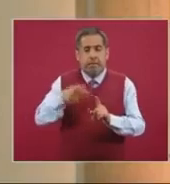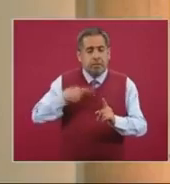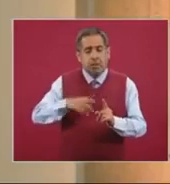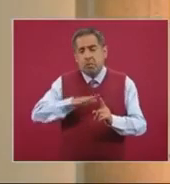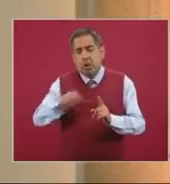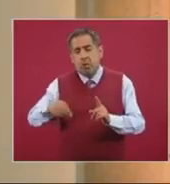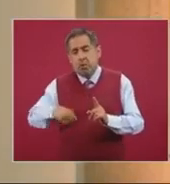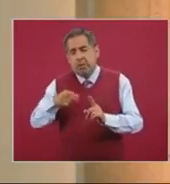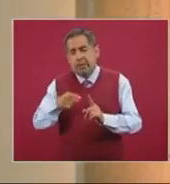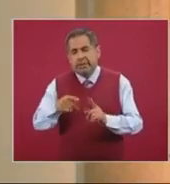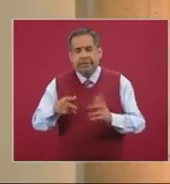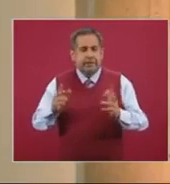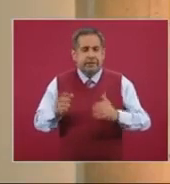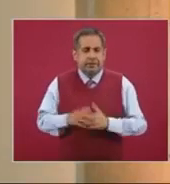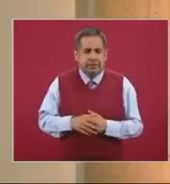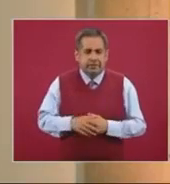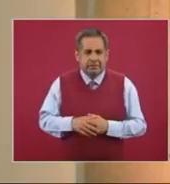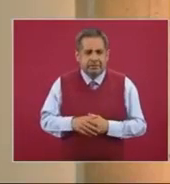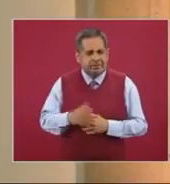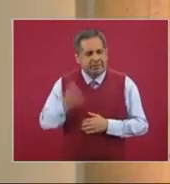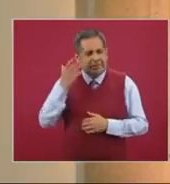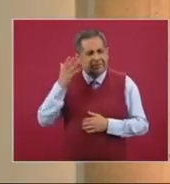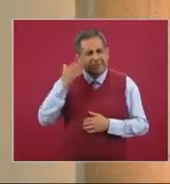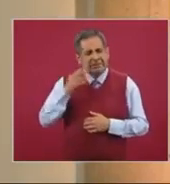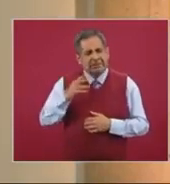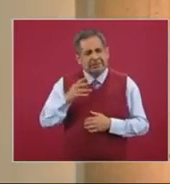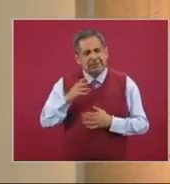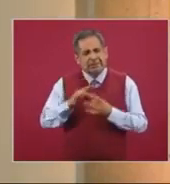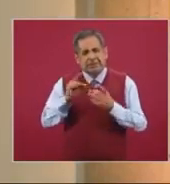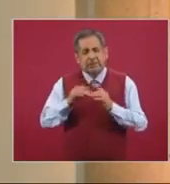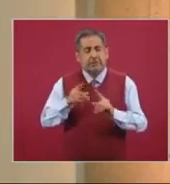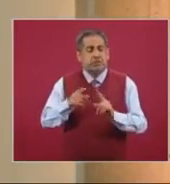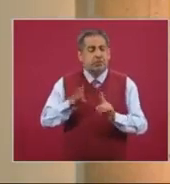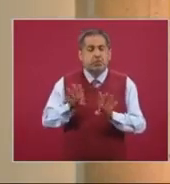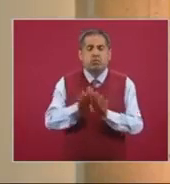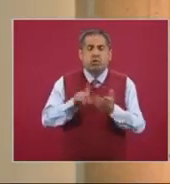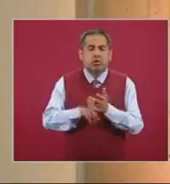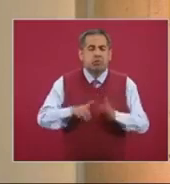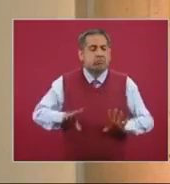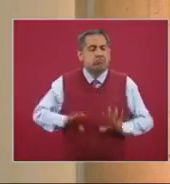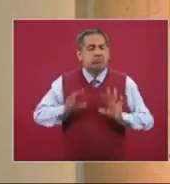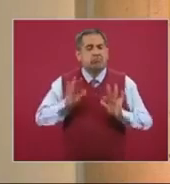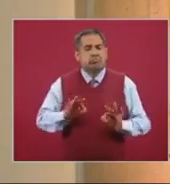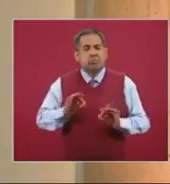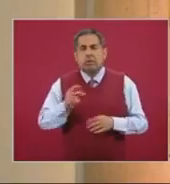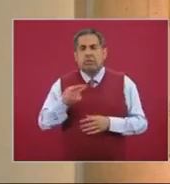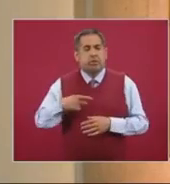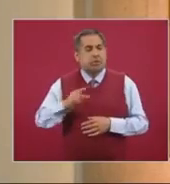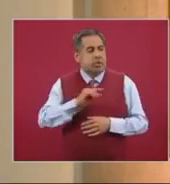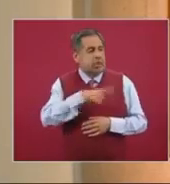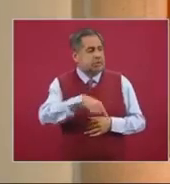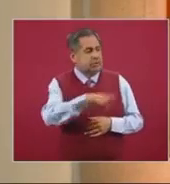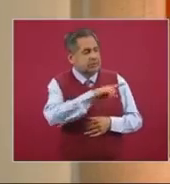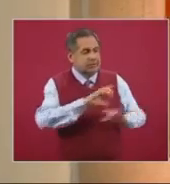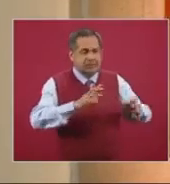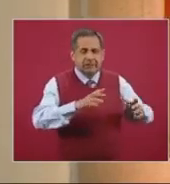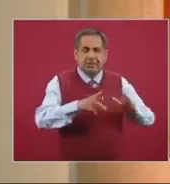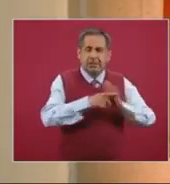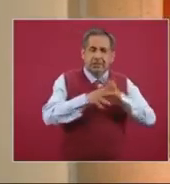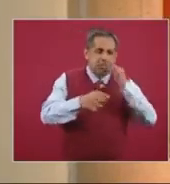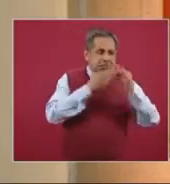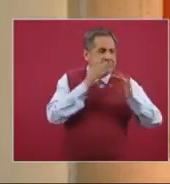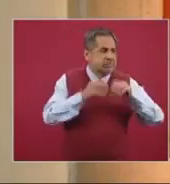mortalidad. Hace tiempo que ya no nos referíamos a la conducta de los profesionales de la comunicación,